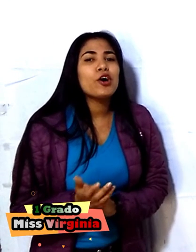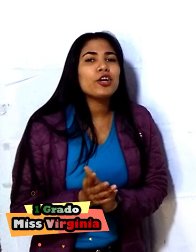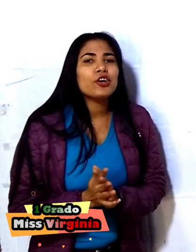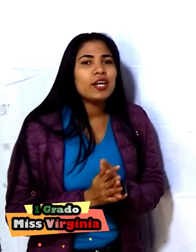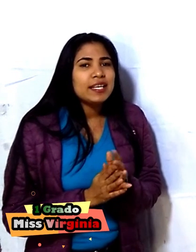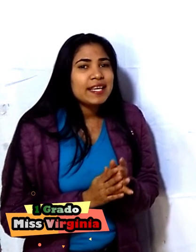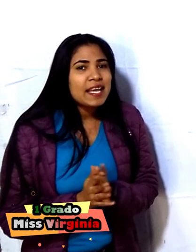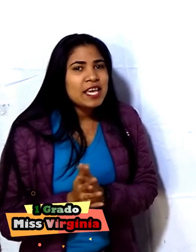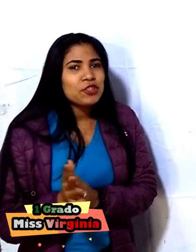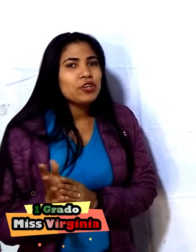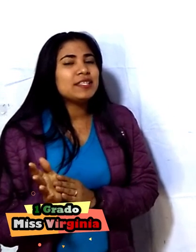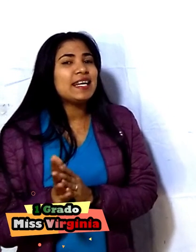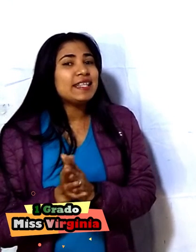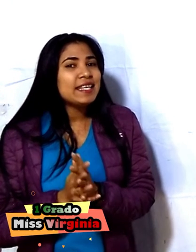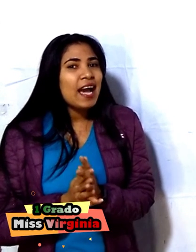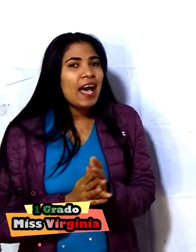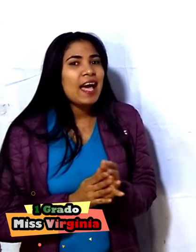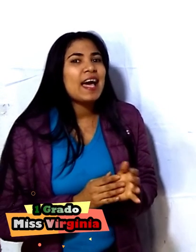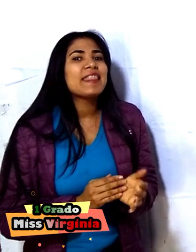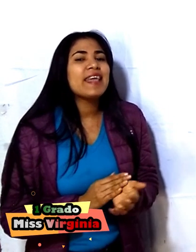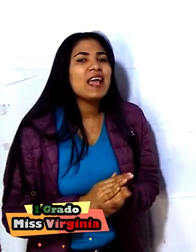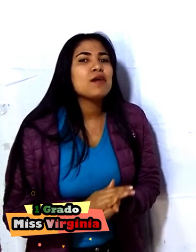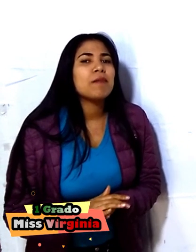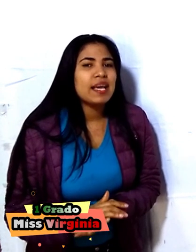gracias por el detallito del día